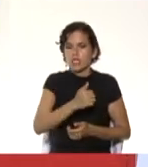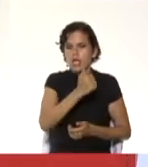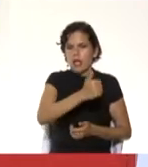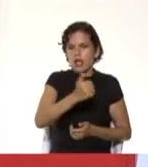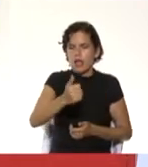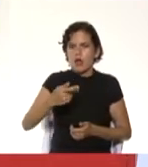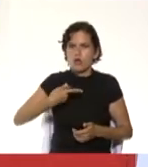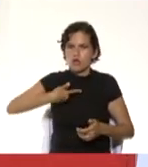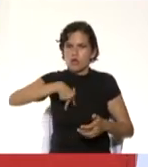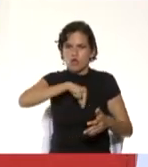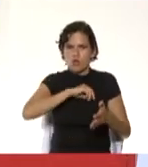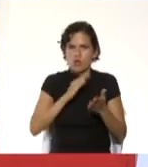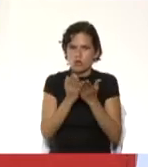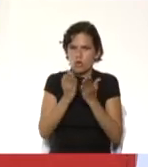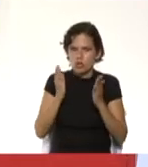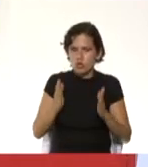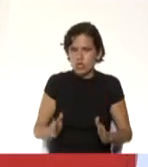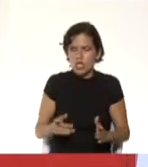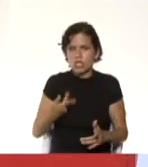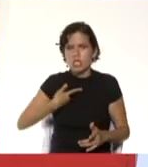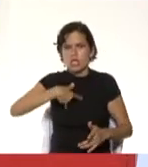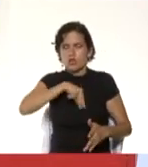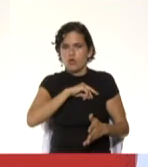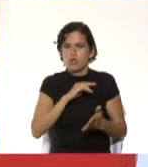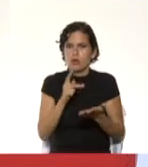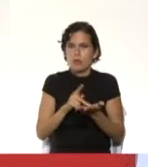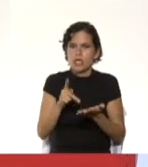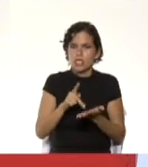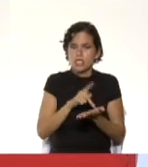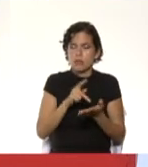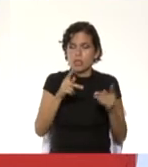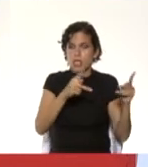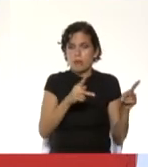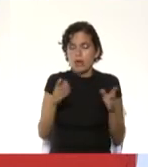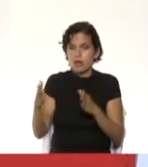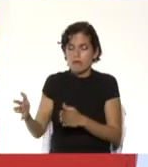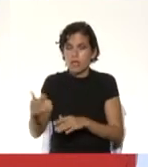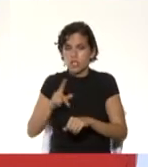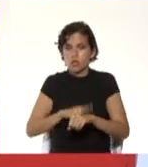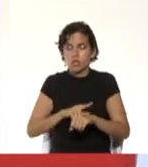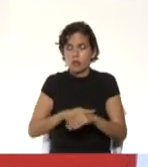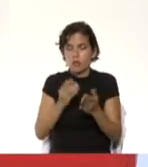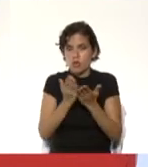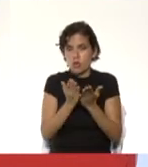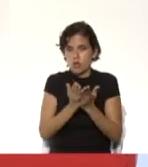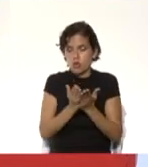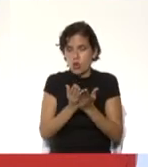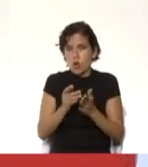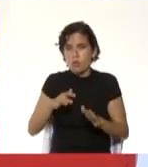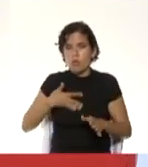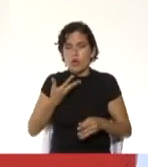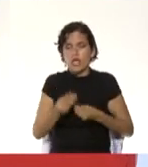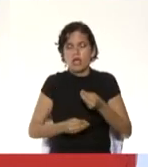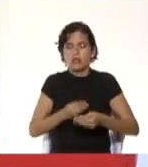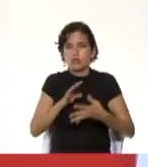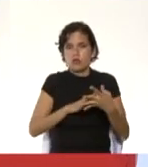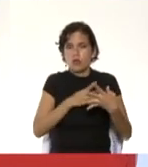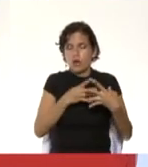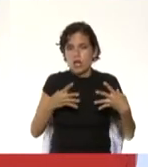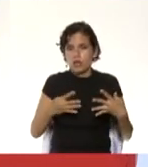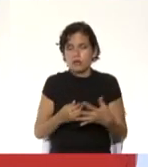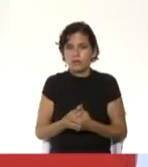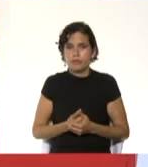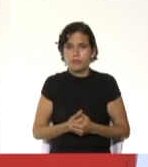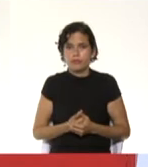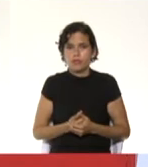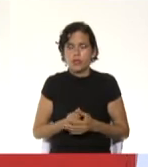uno de nuestros estudiantes y de nuestros participantes planifiquen su tiempo de estudio, puedan hacer un horario y cumplir,